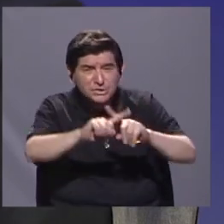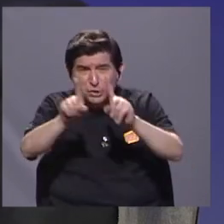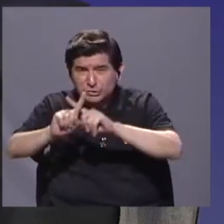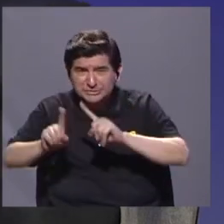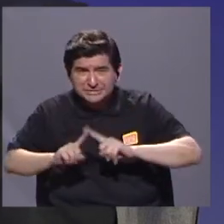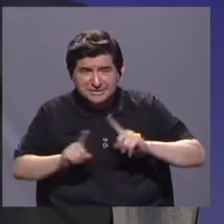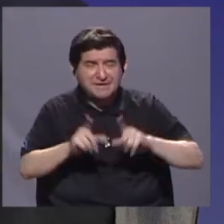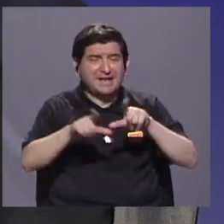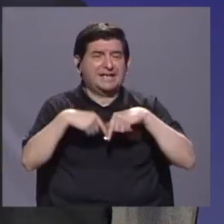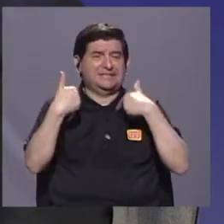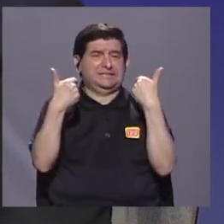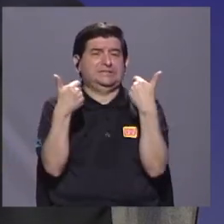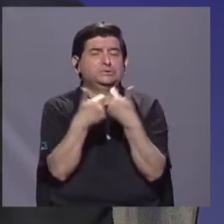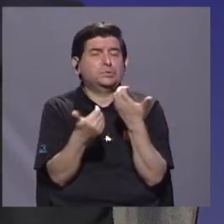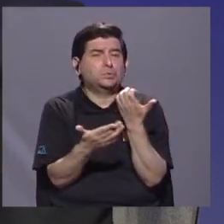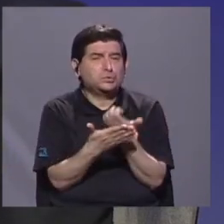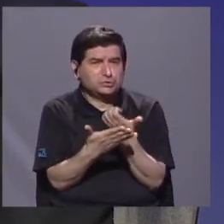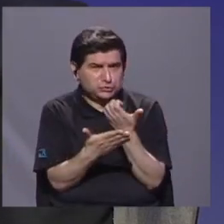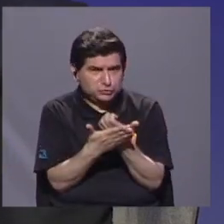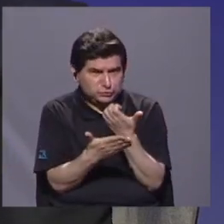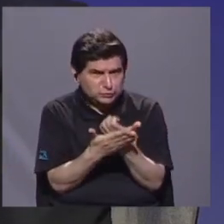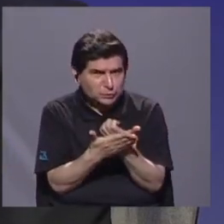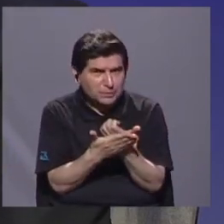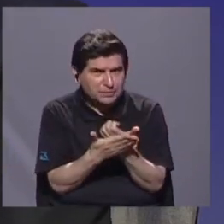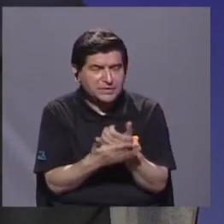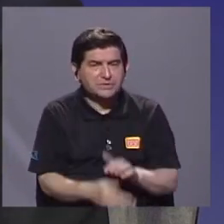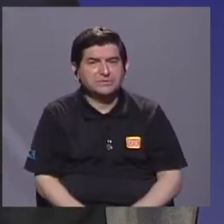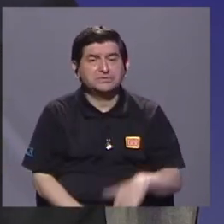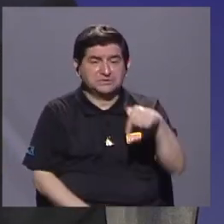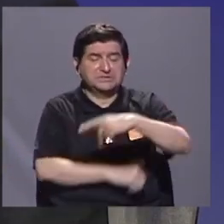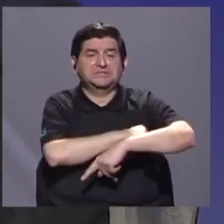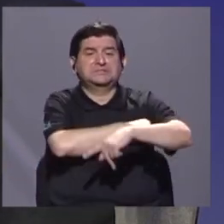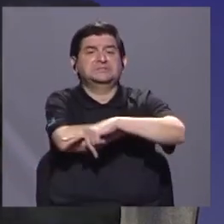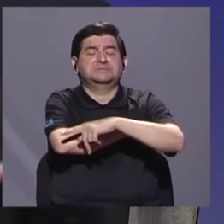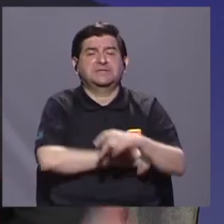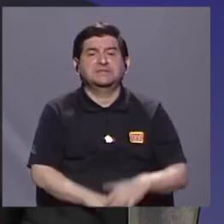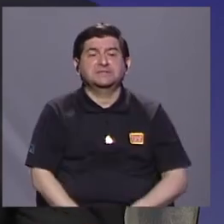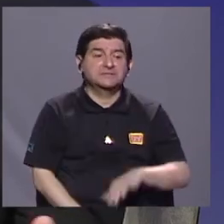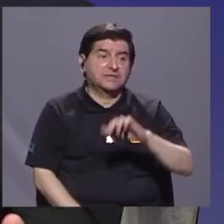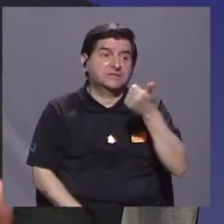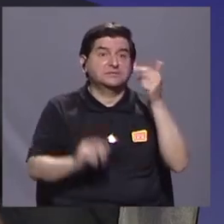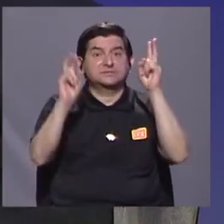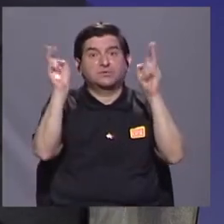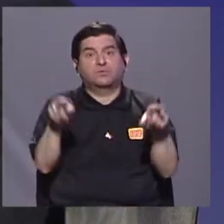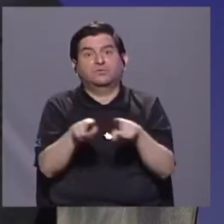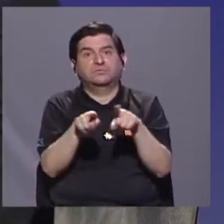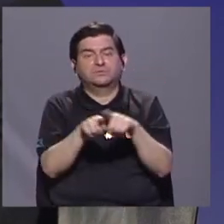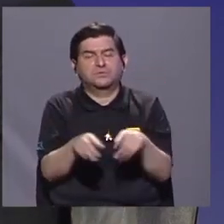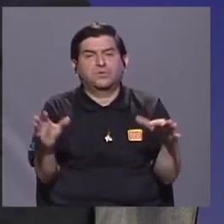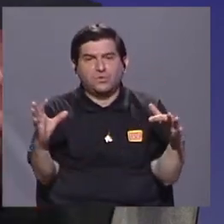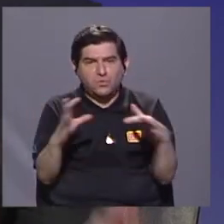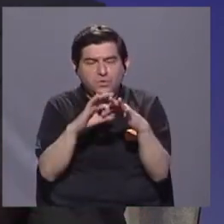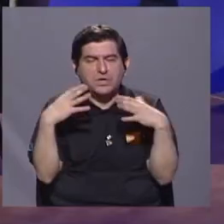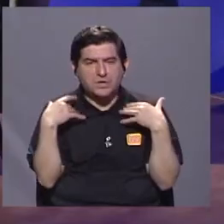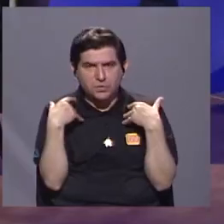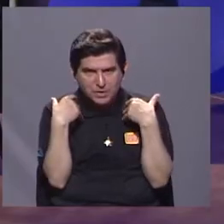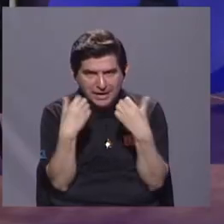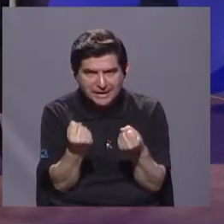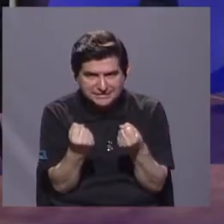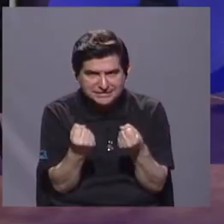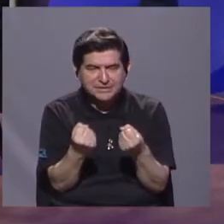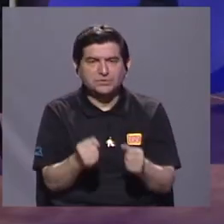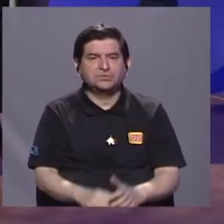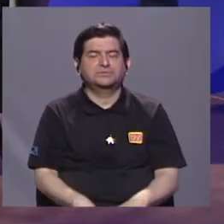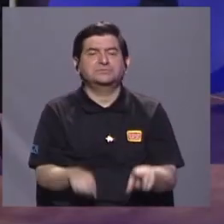diferentes sectores económicos del país, porque ese es otro tema asociado a la salud. Está el